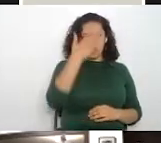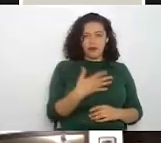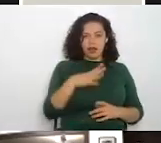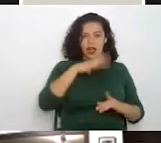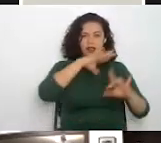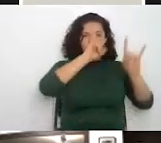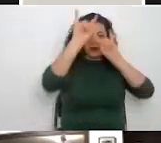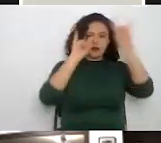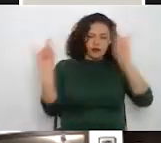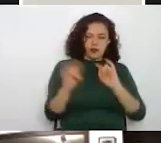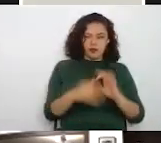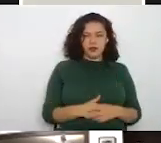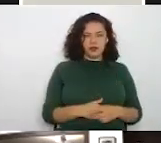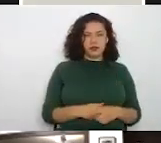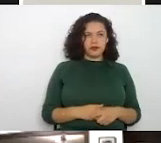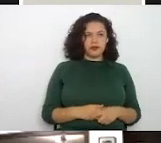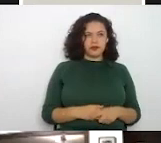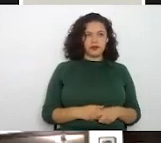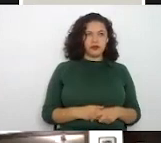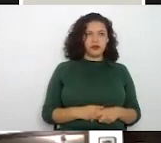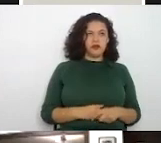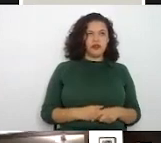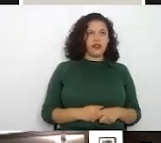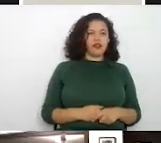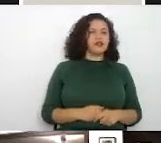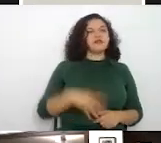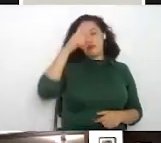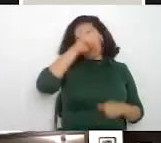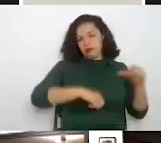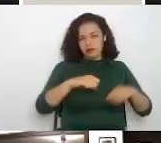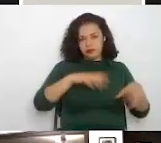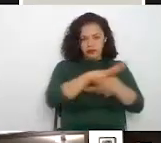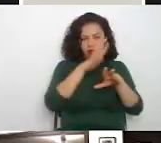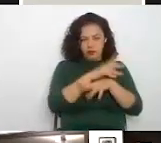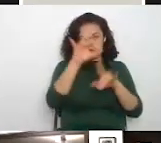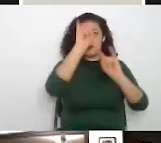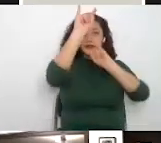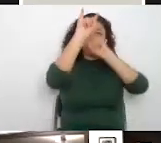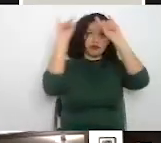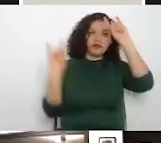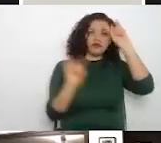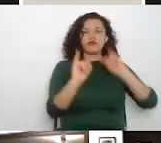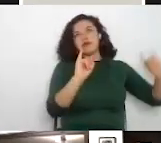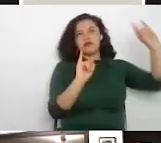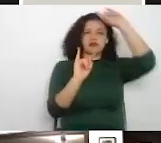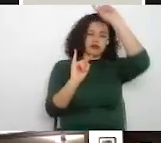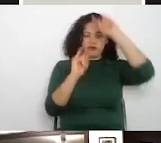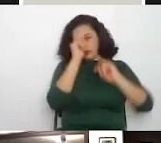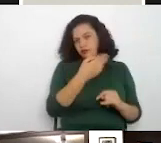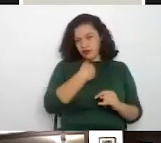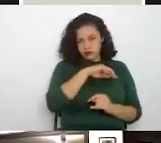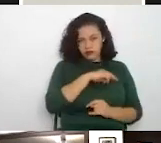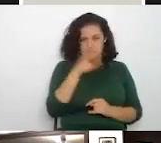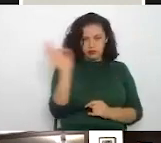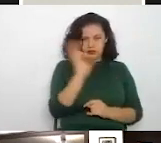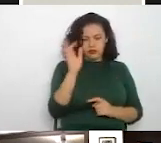entonces ahí podríamos cambiar alguna actividad de lugar, porque puede ser que nos haga